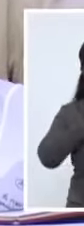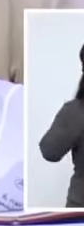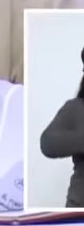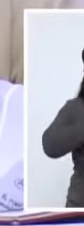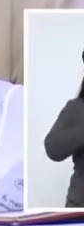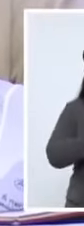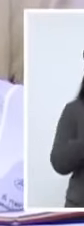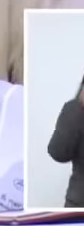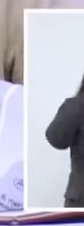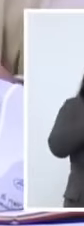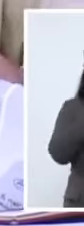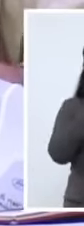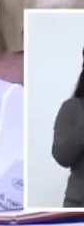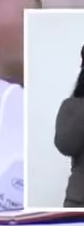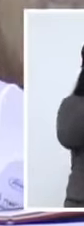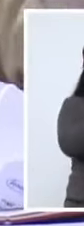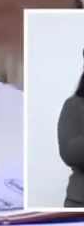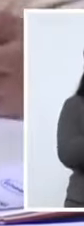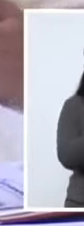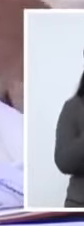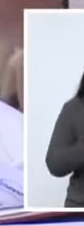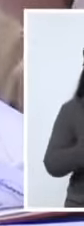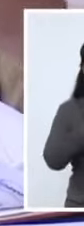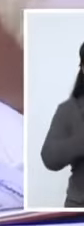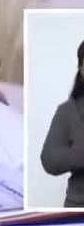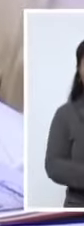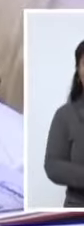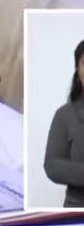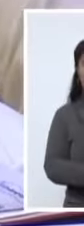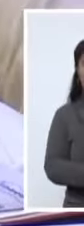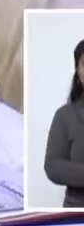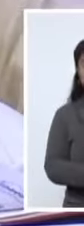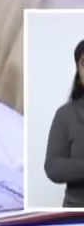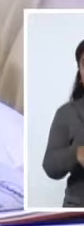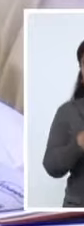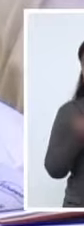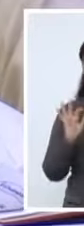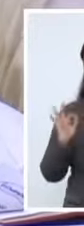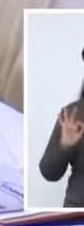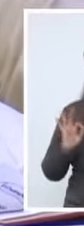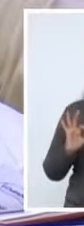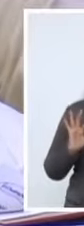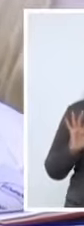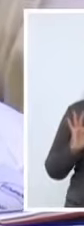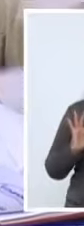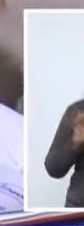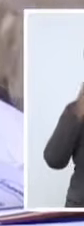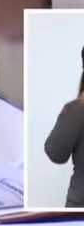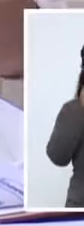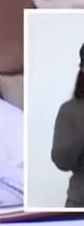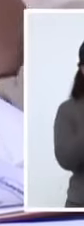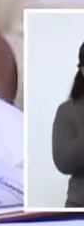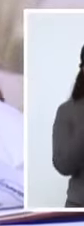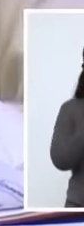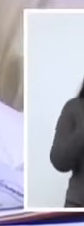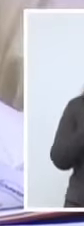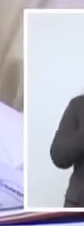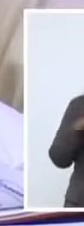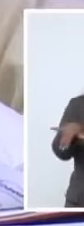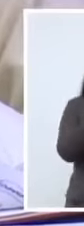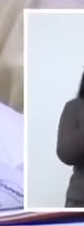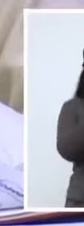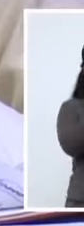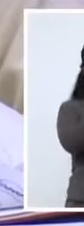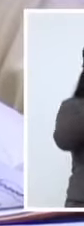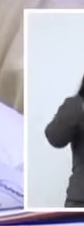ineficiencia, a la falta de voluntad de insertarse en las políticas aprobadas para dinamizar esa empresa